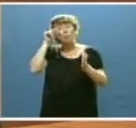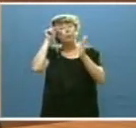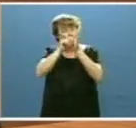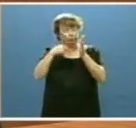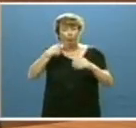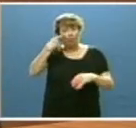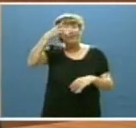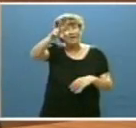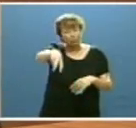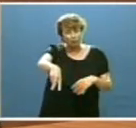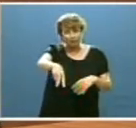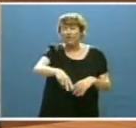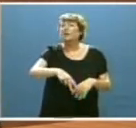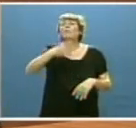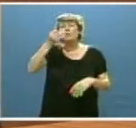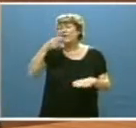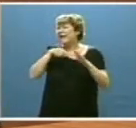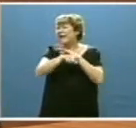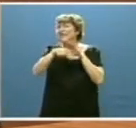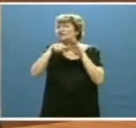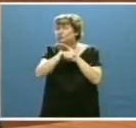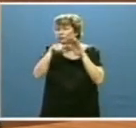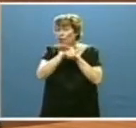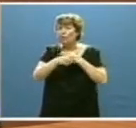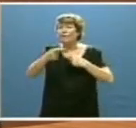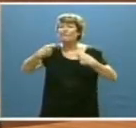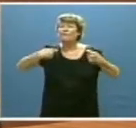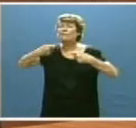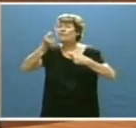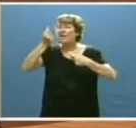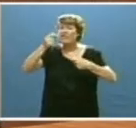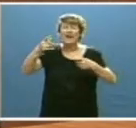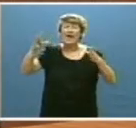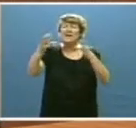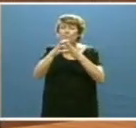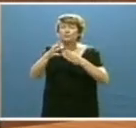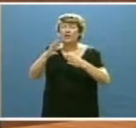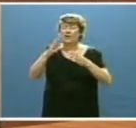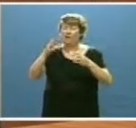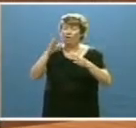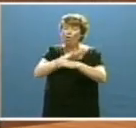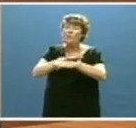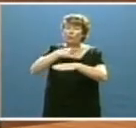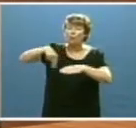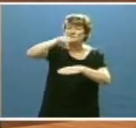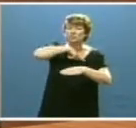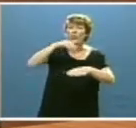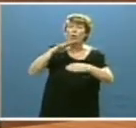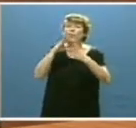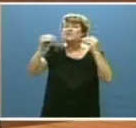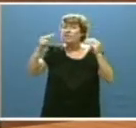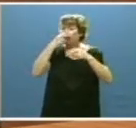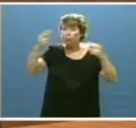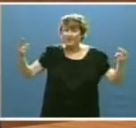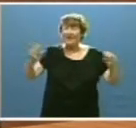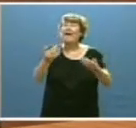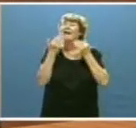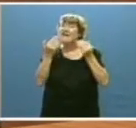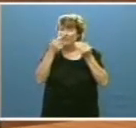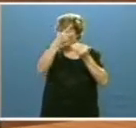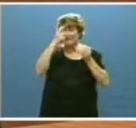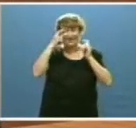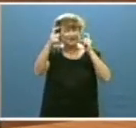la muy eficiente gestión financiera realizada por los equipos de gobierno de nuestras universidades públicas que gracias a